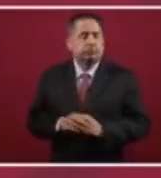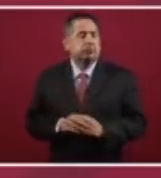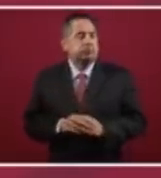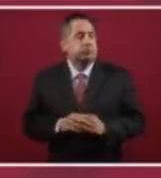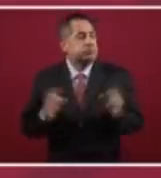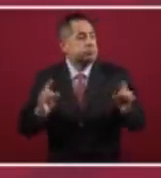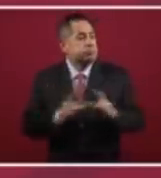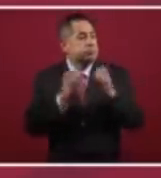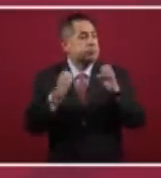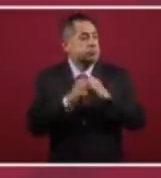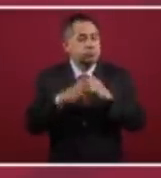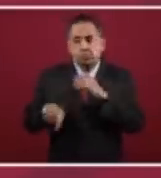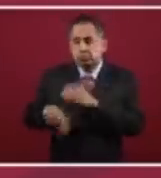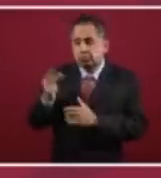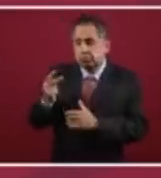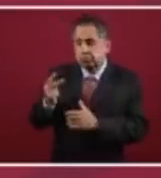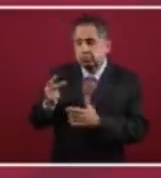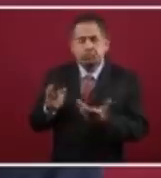Nosotros